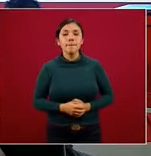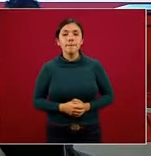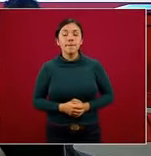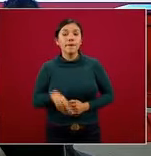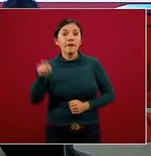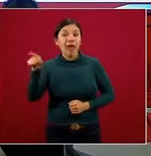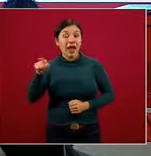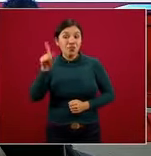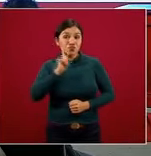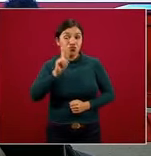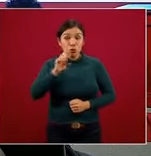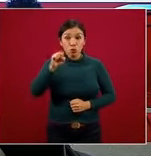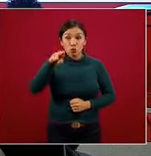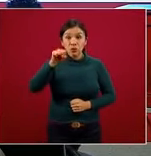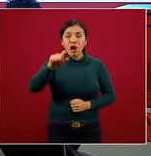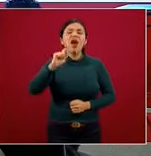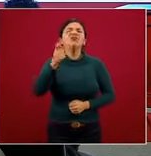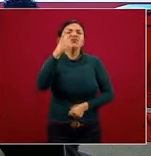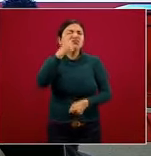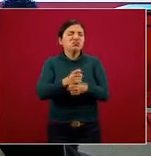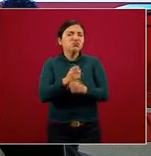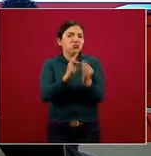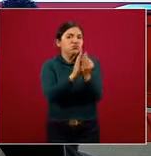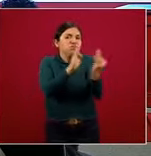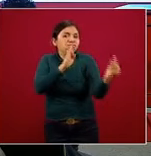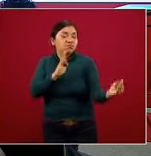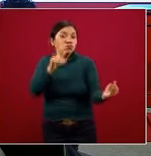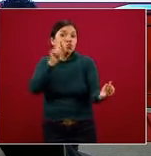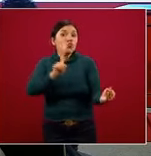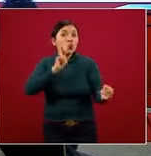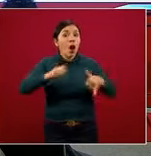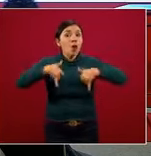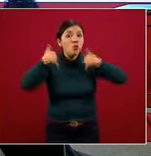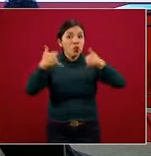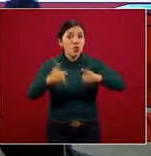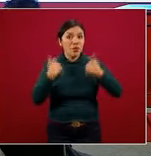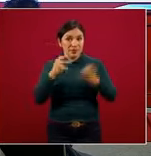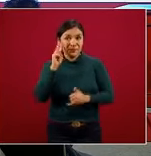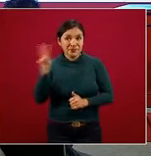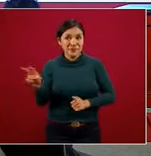Su superpoder es la sana distancia y es una mujer joven.